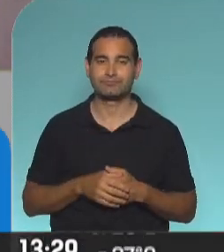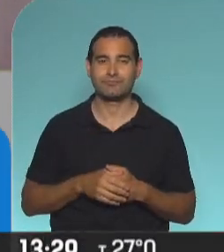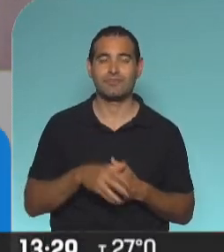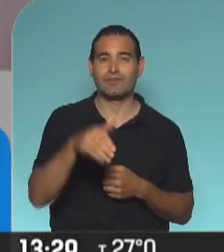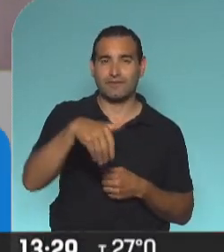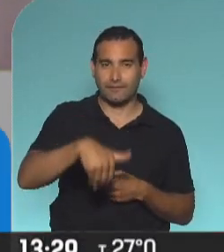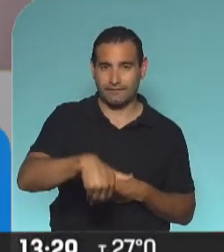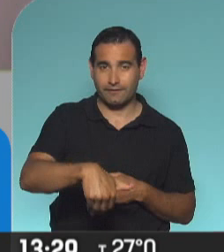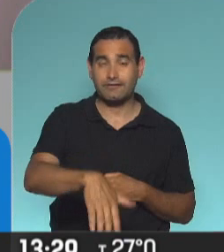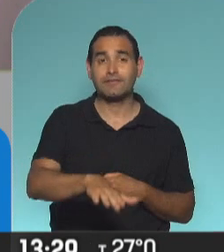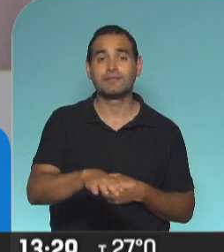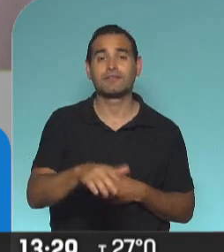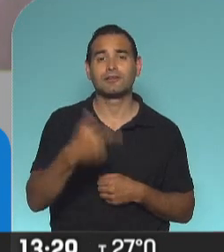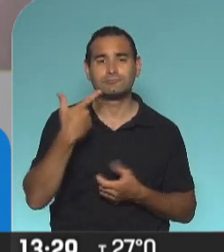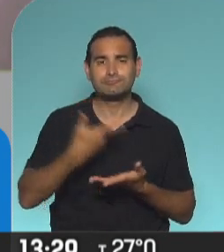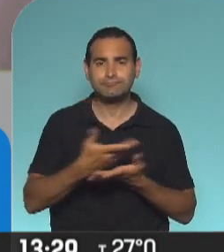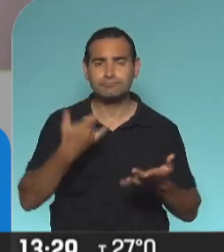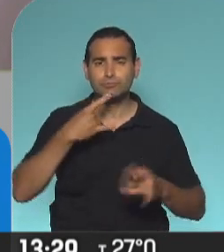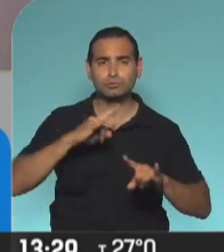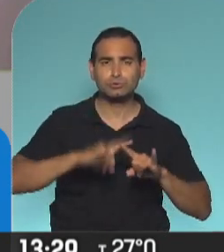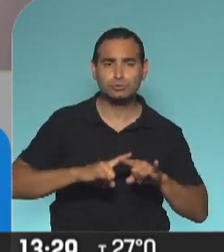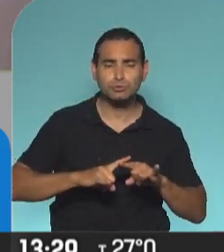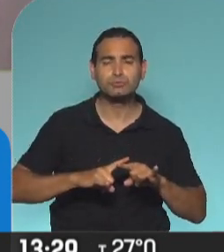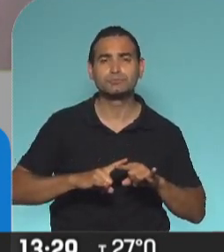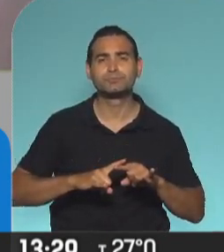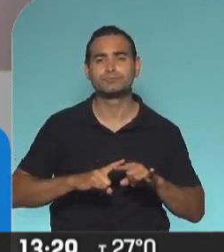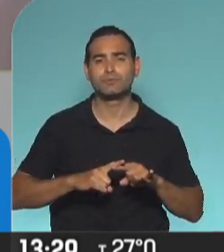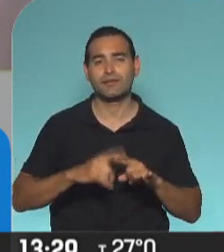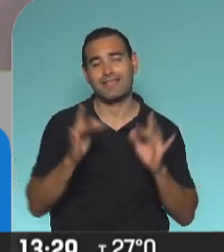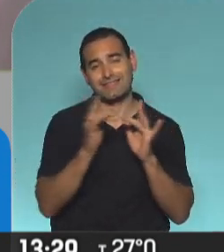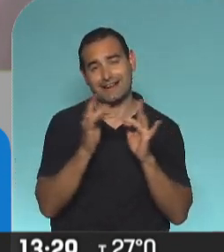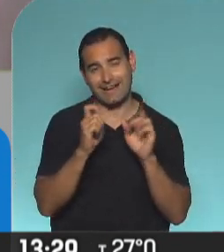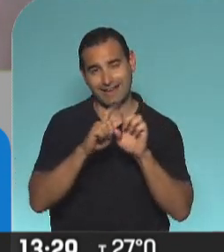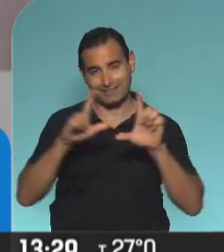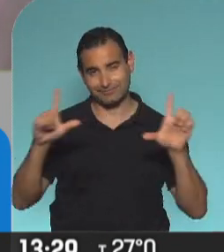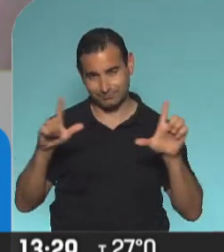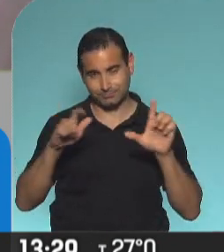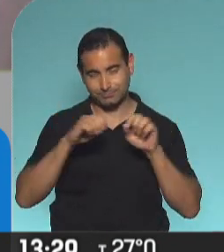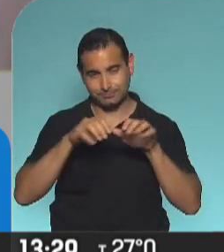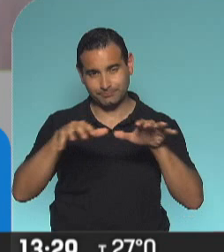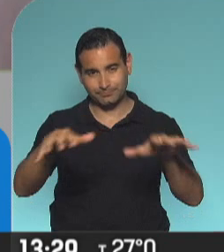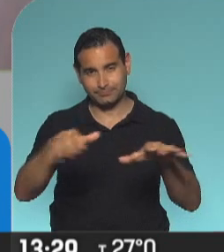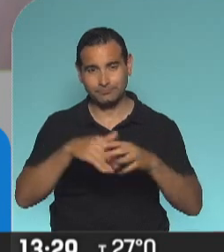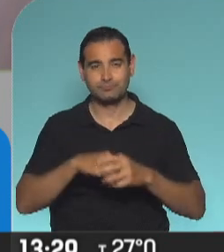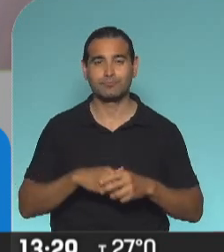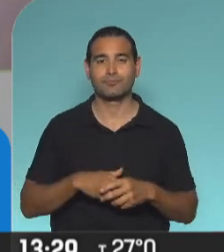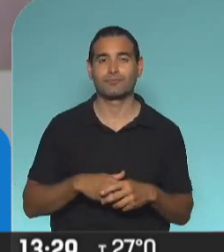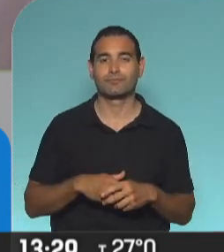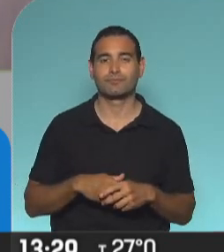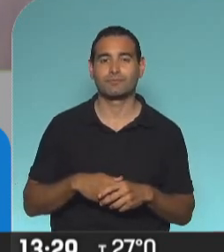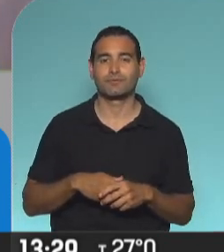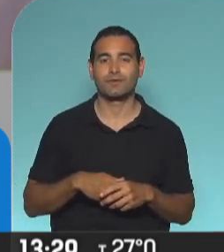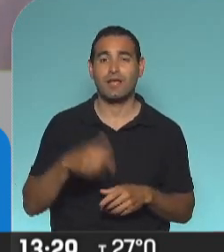estar proponiendo espectáculos generados online para el festival por los principales